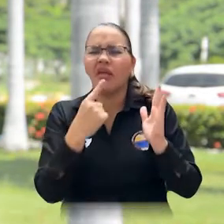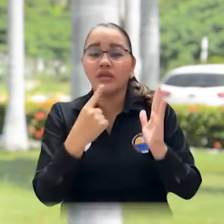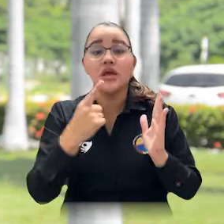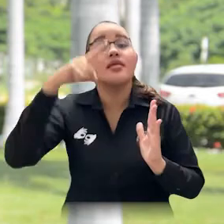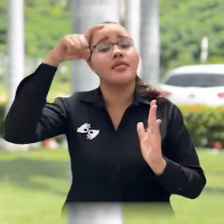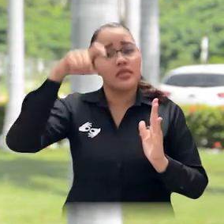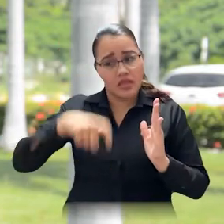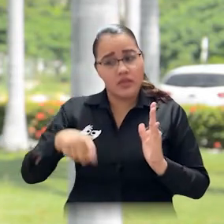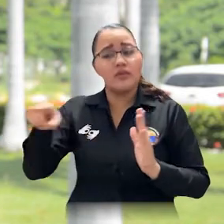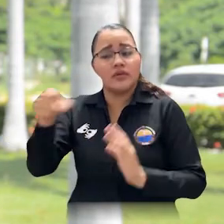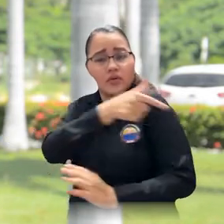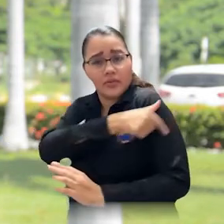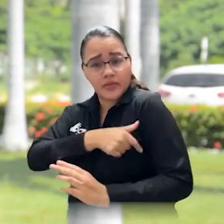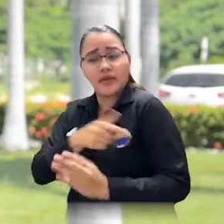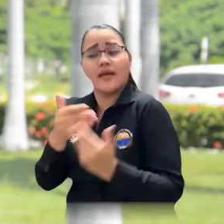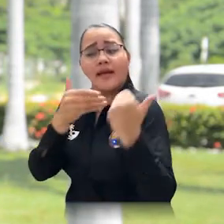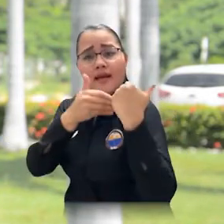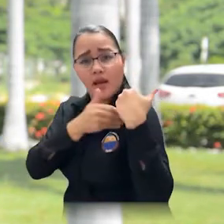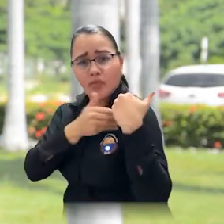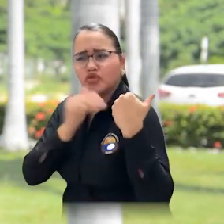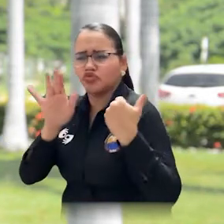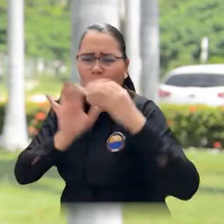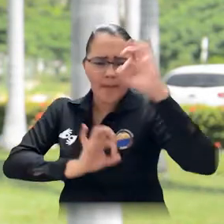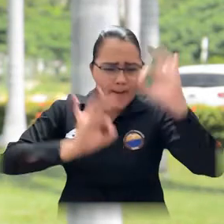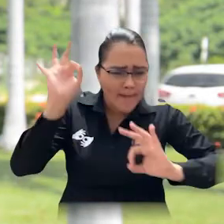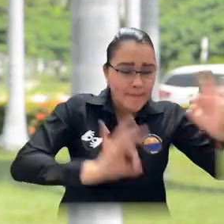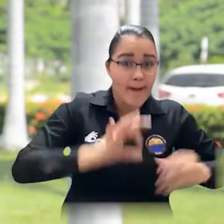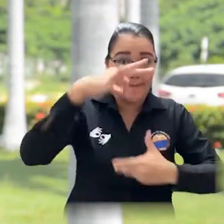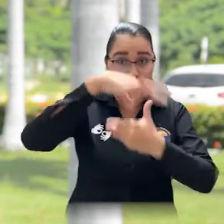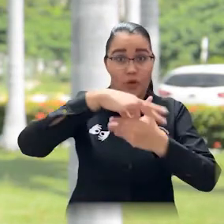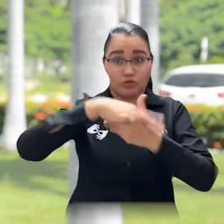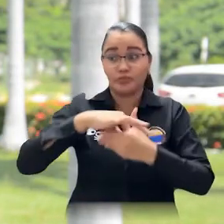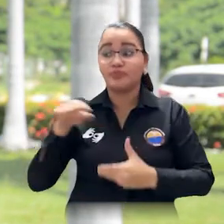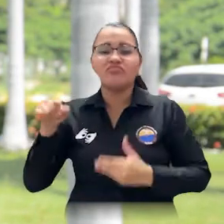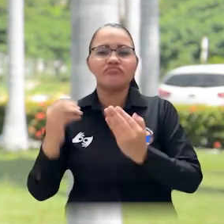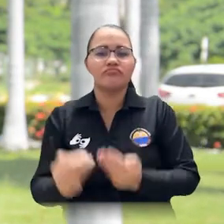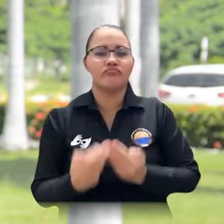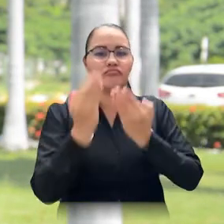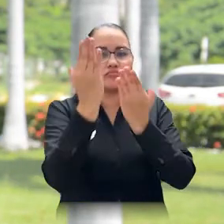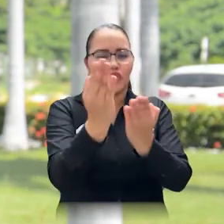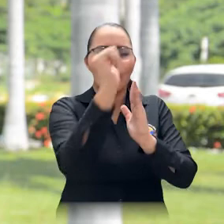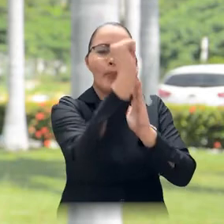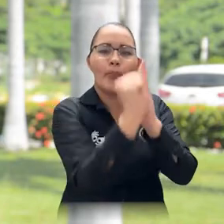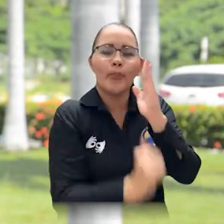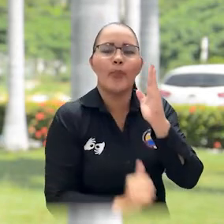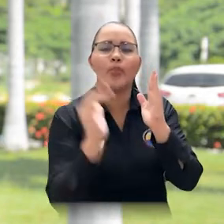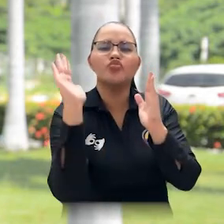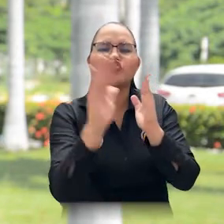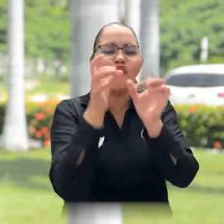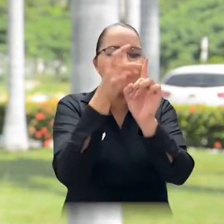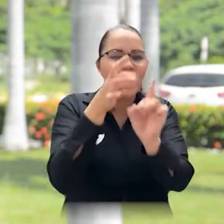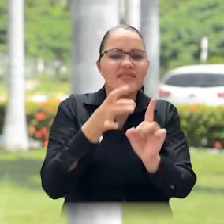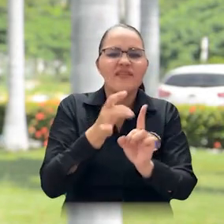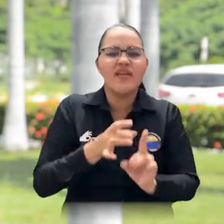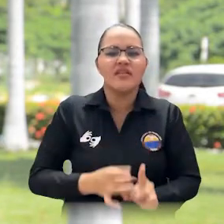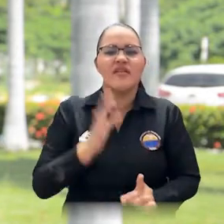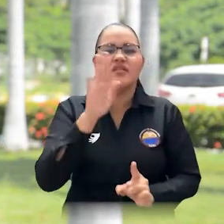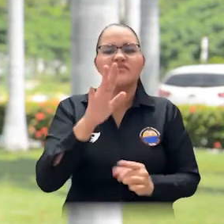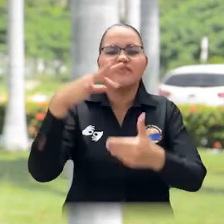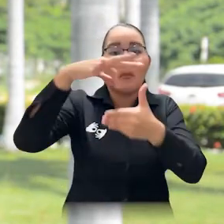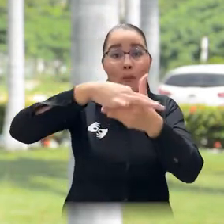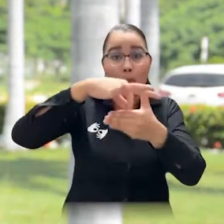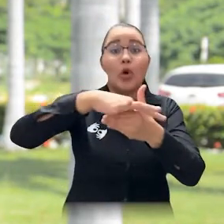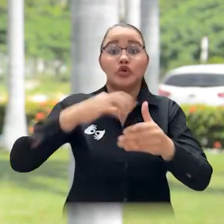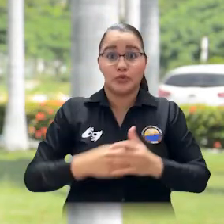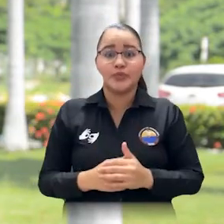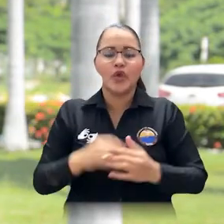todas las etapas del proceso, ha decidido aprobar y expedir el cronograma de consulta para la designación de